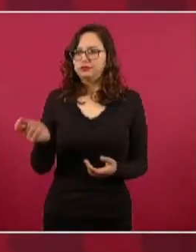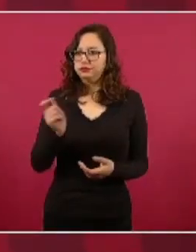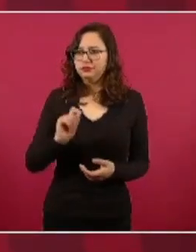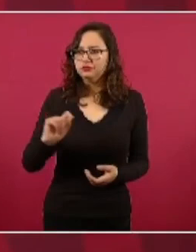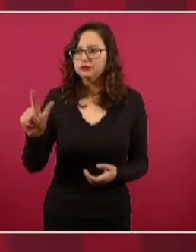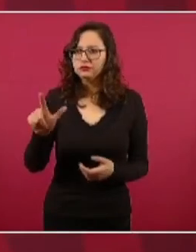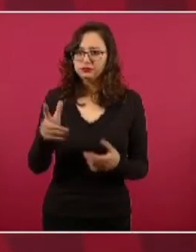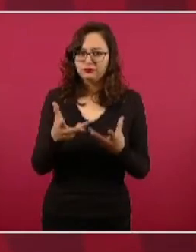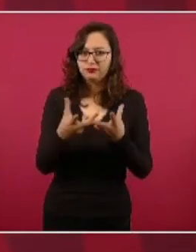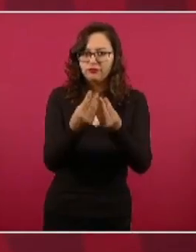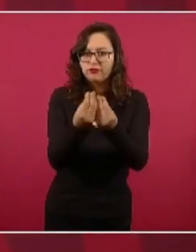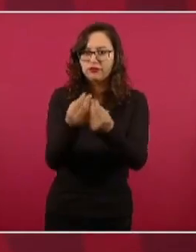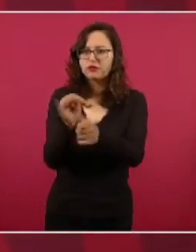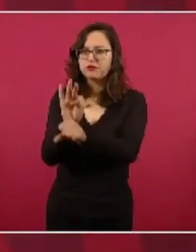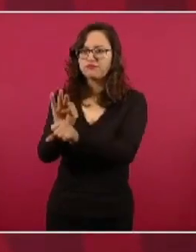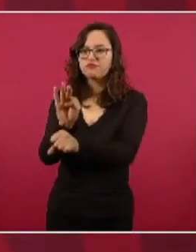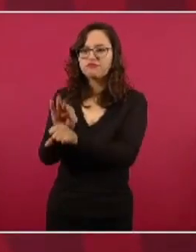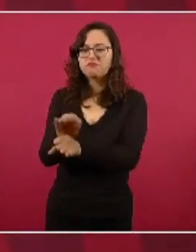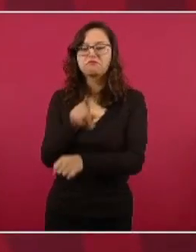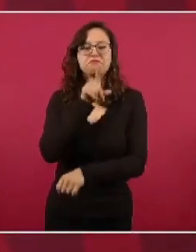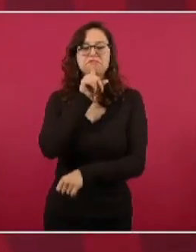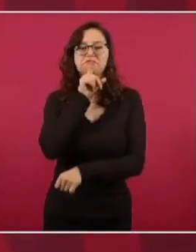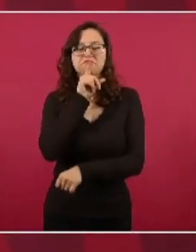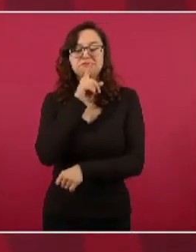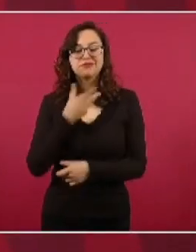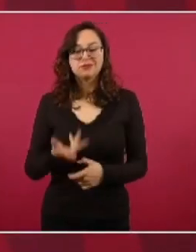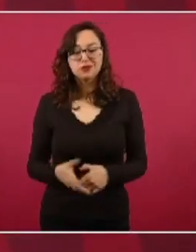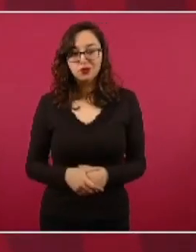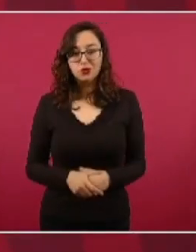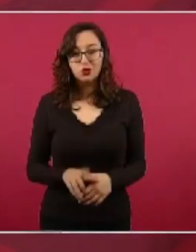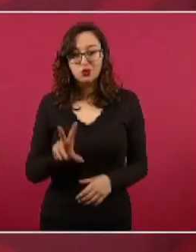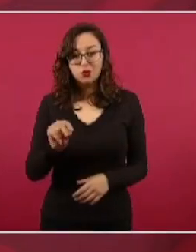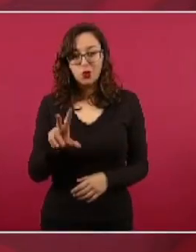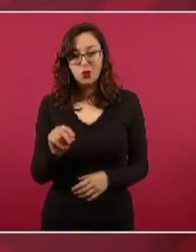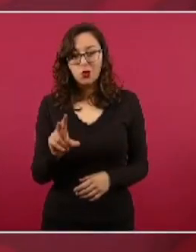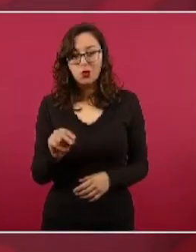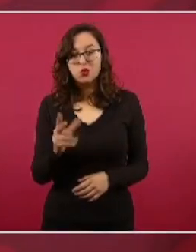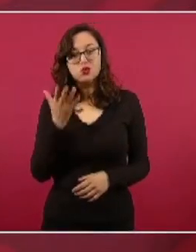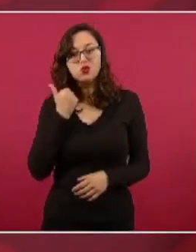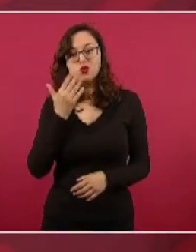profesional, digo, con una